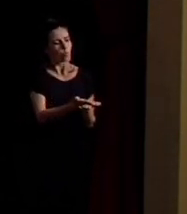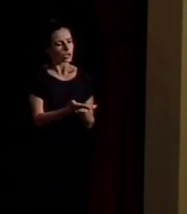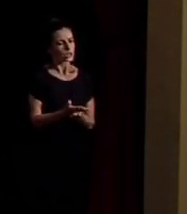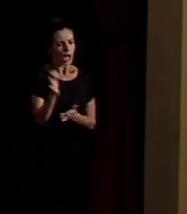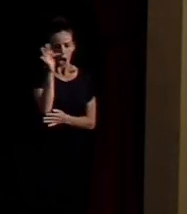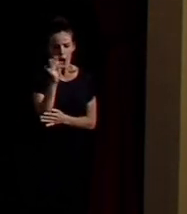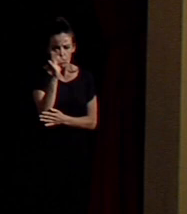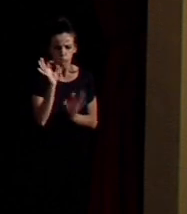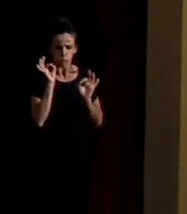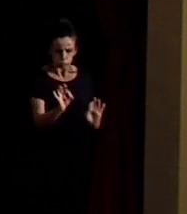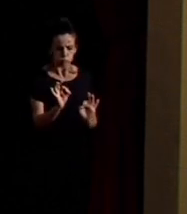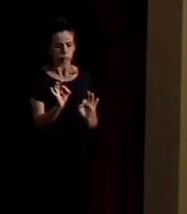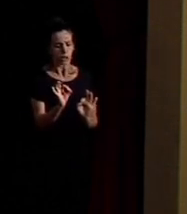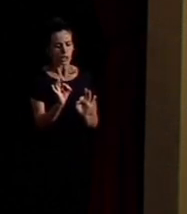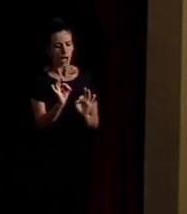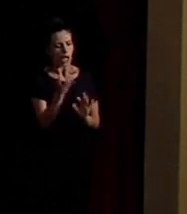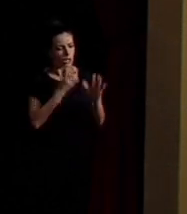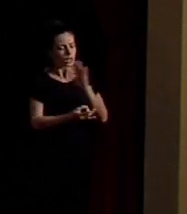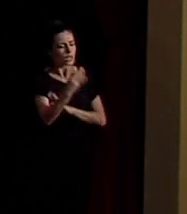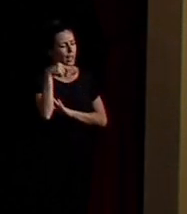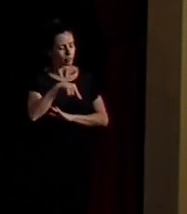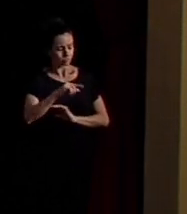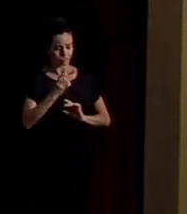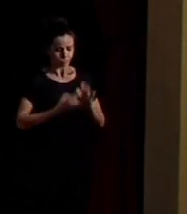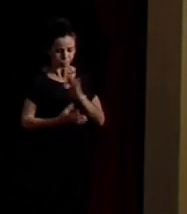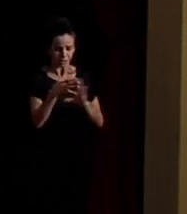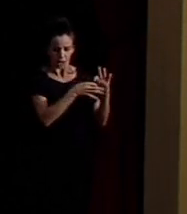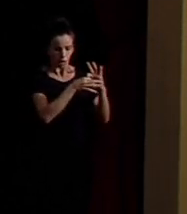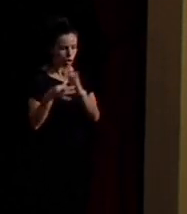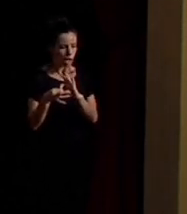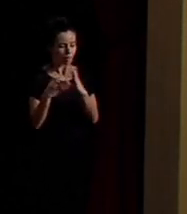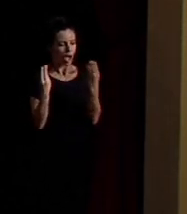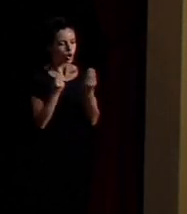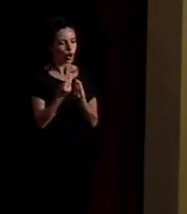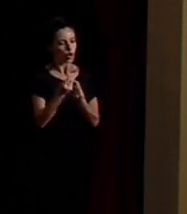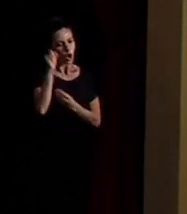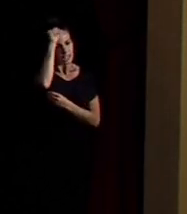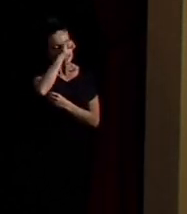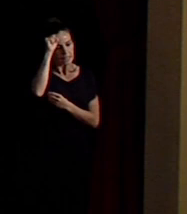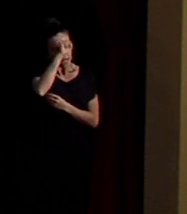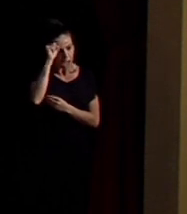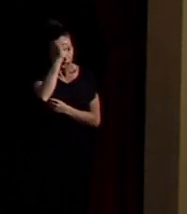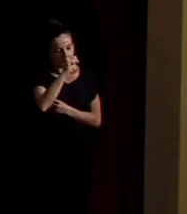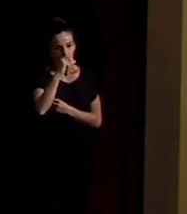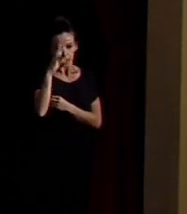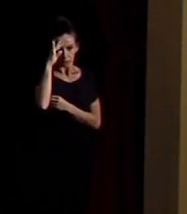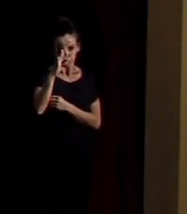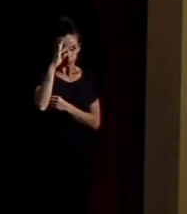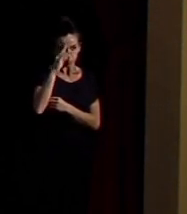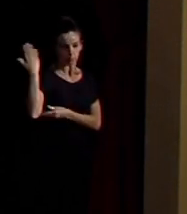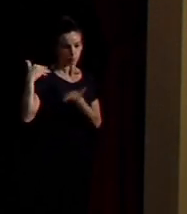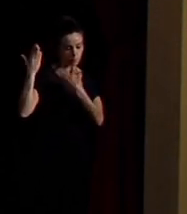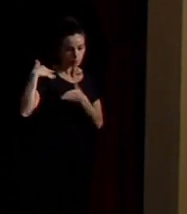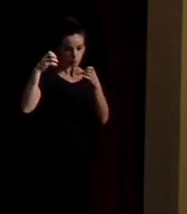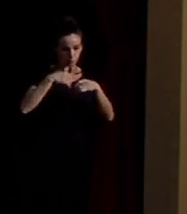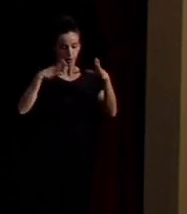emancipadora que tiene unas raíces estrictamente vinculadas con los ideales ilustrados, con los ideales que alumbraron